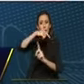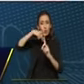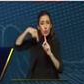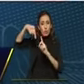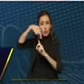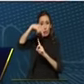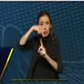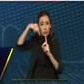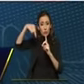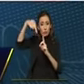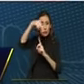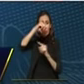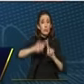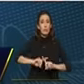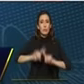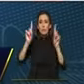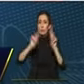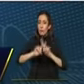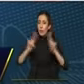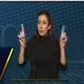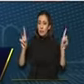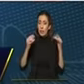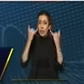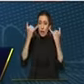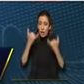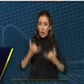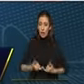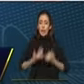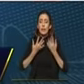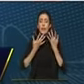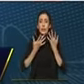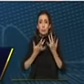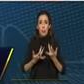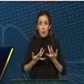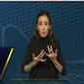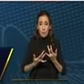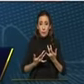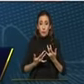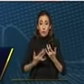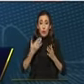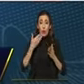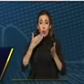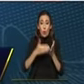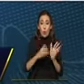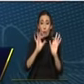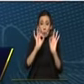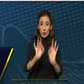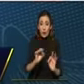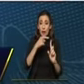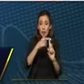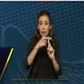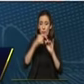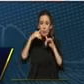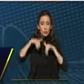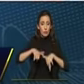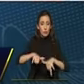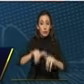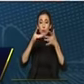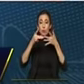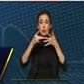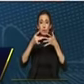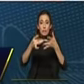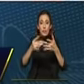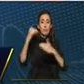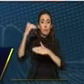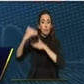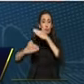libertad y de transparencia. Esperamos, seguro que va a ser así, que su ejemplo continúe siendo una guía en el